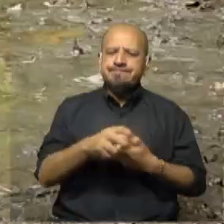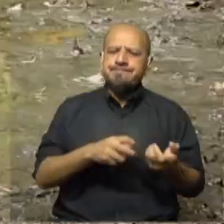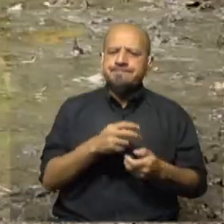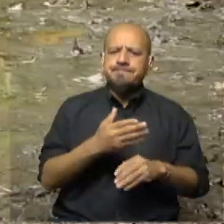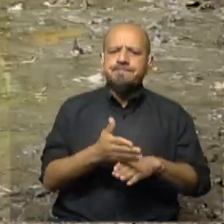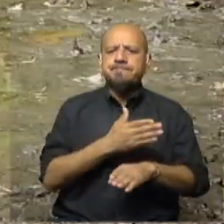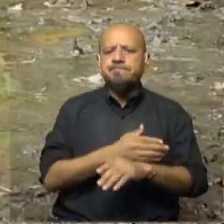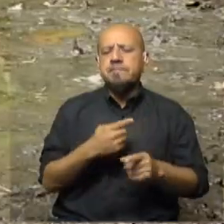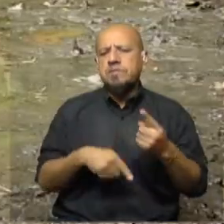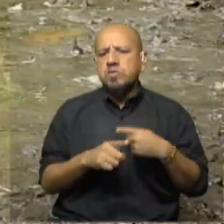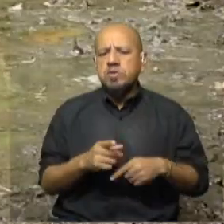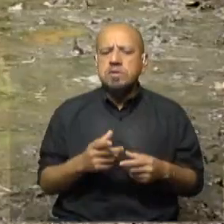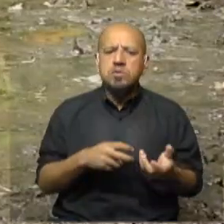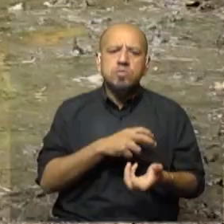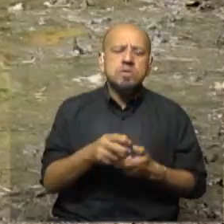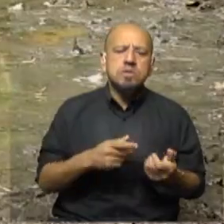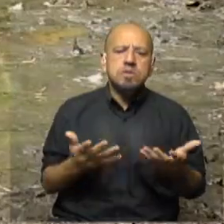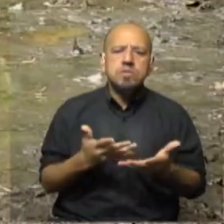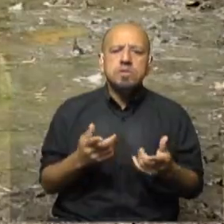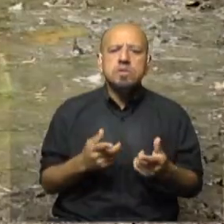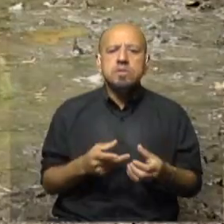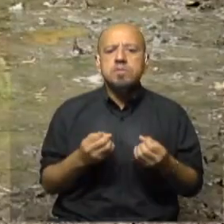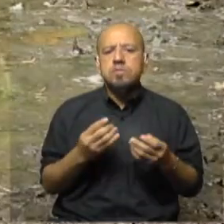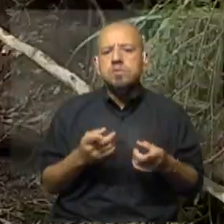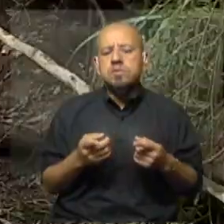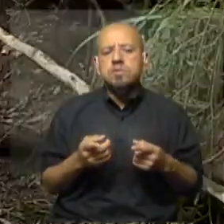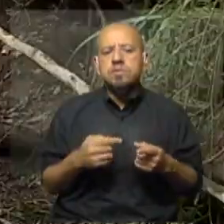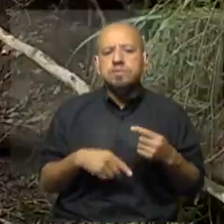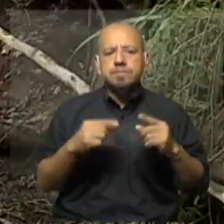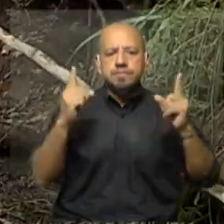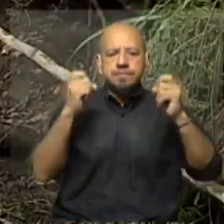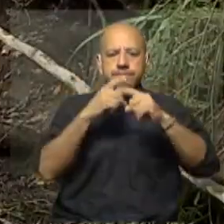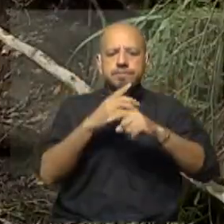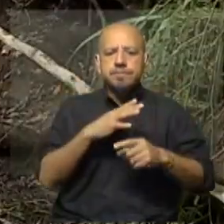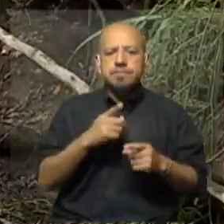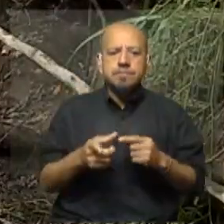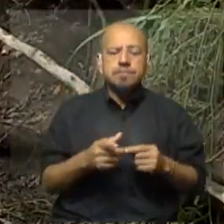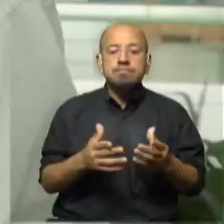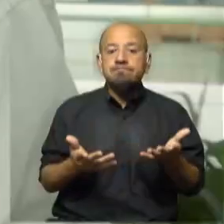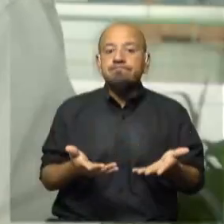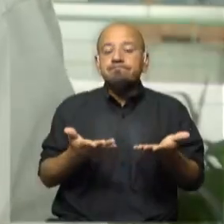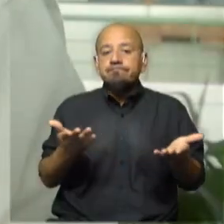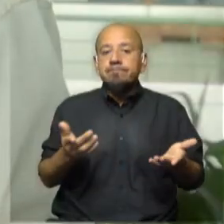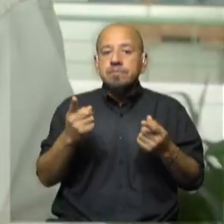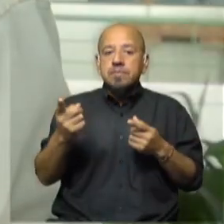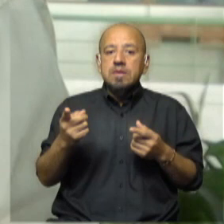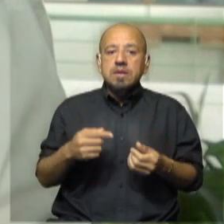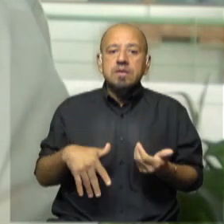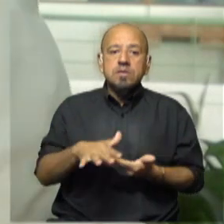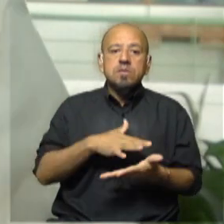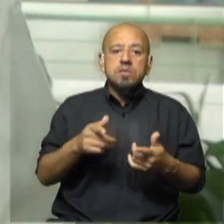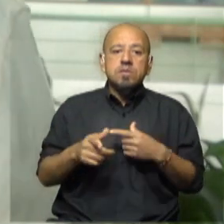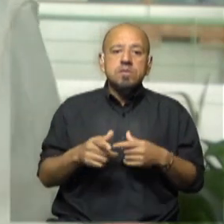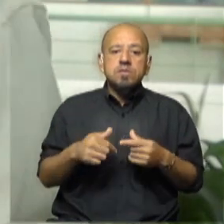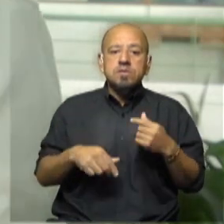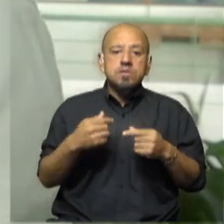antemano y por lo tanto un poco es la situación en la que nos deja, porque es muy difícil tener resiliencia para eventos puntuales fuertes si